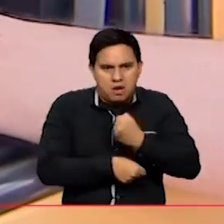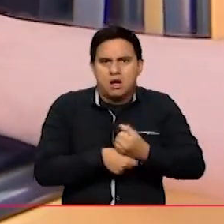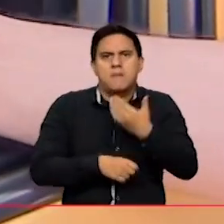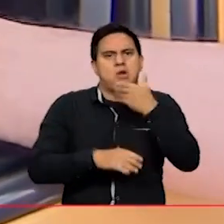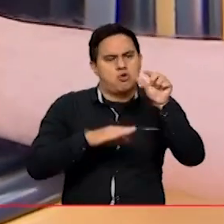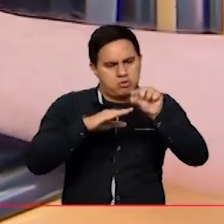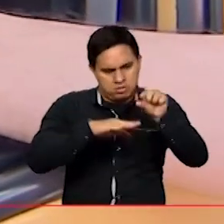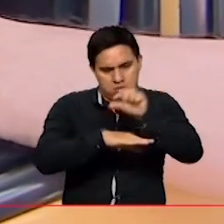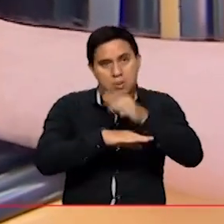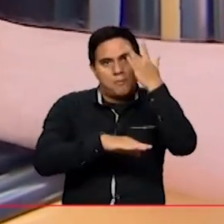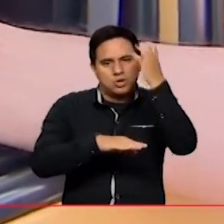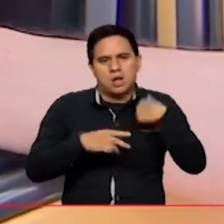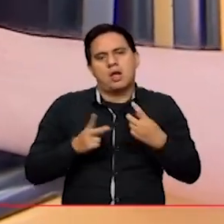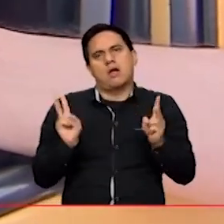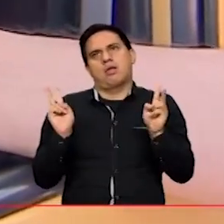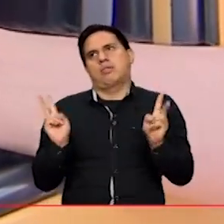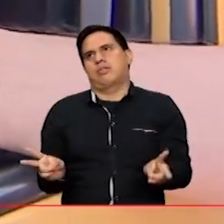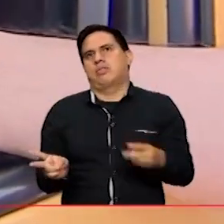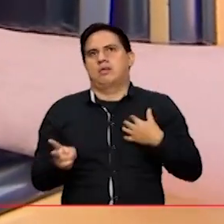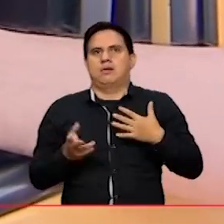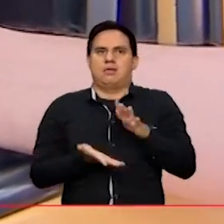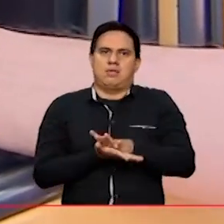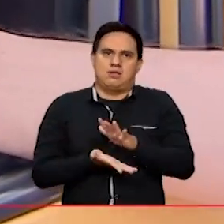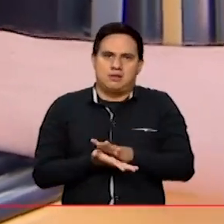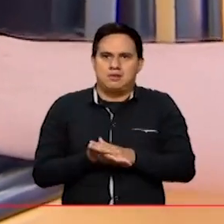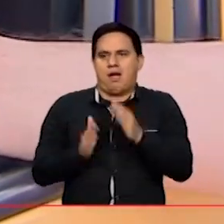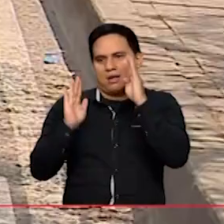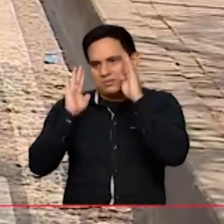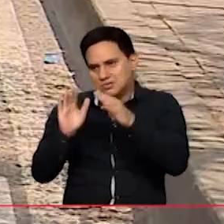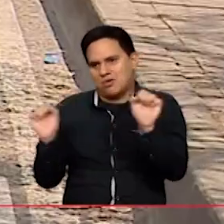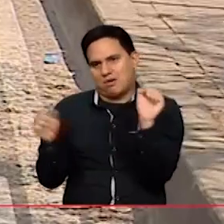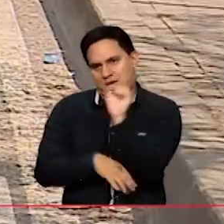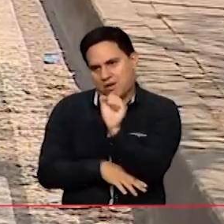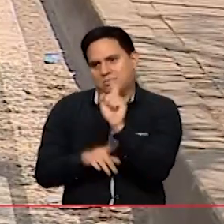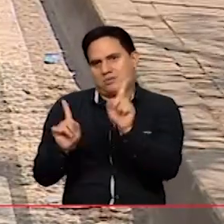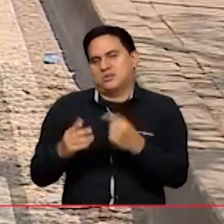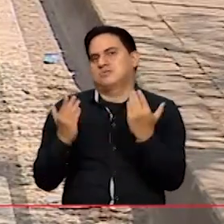placa porque descansa de día y le saca tiempito al carro.